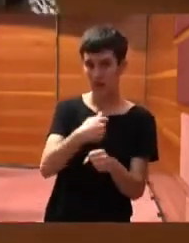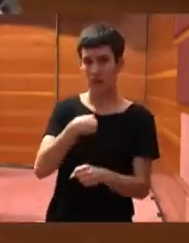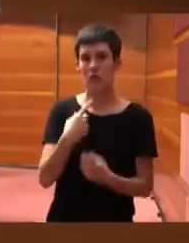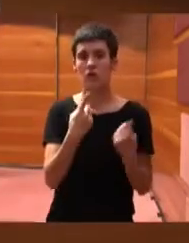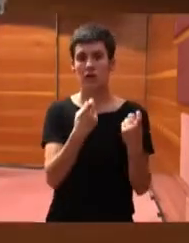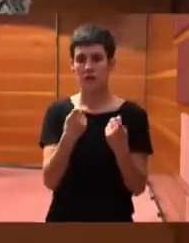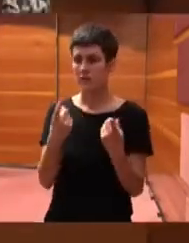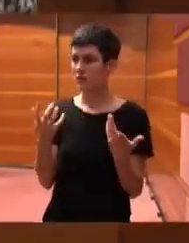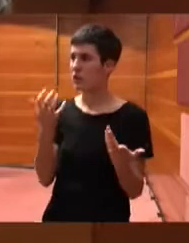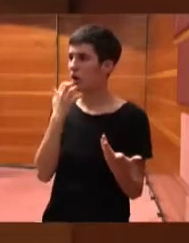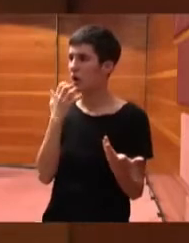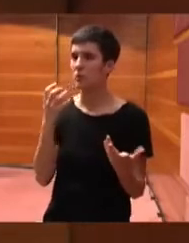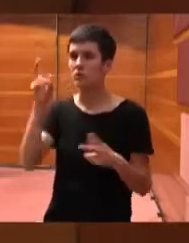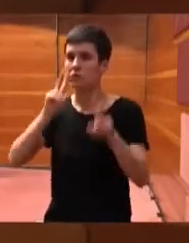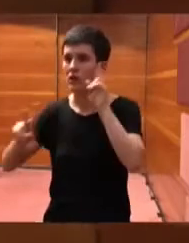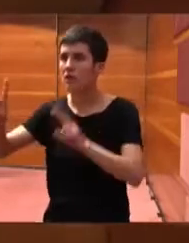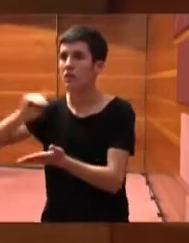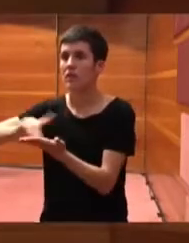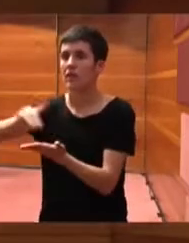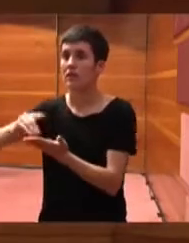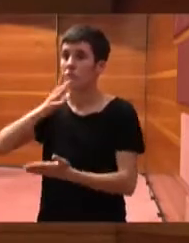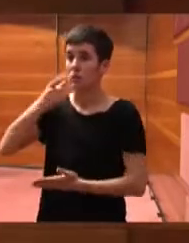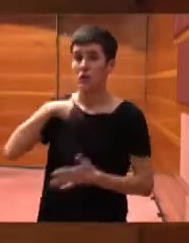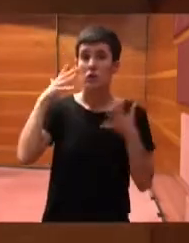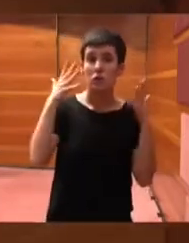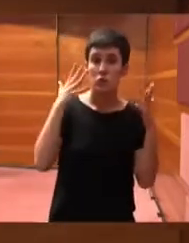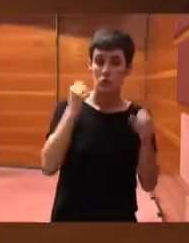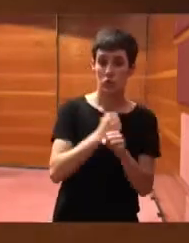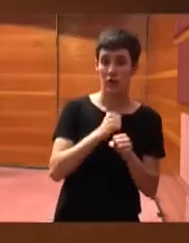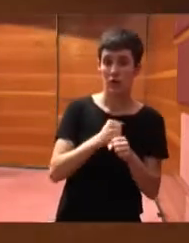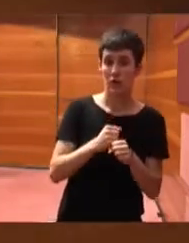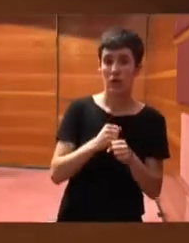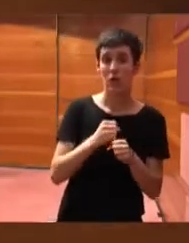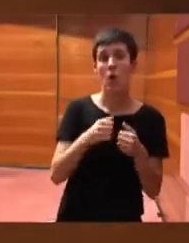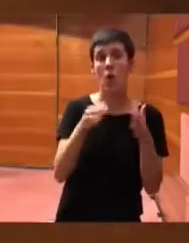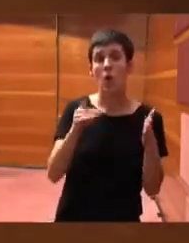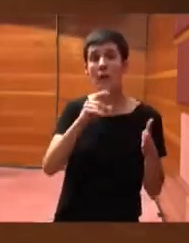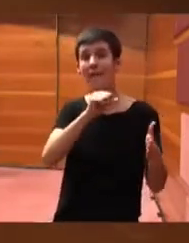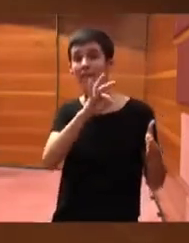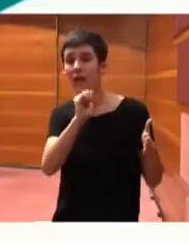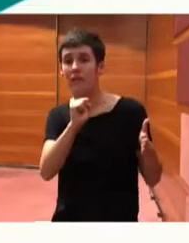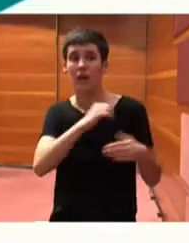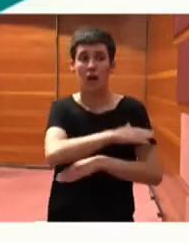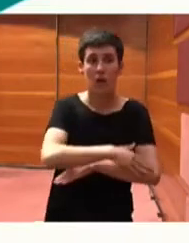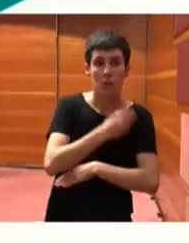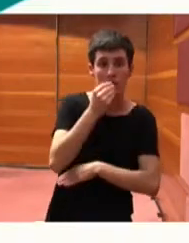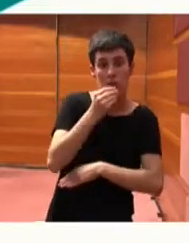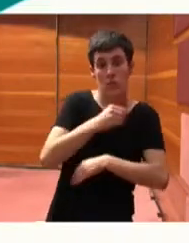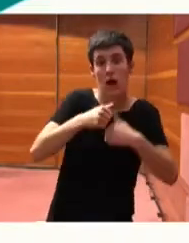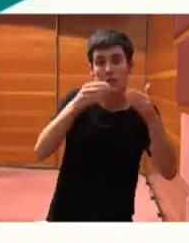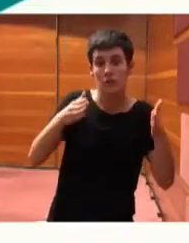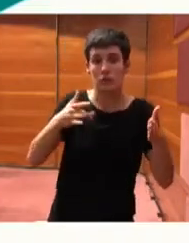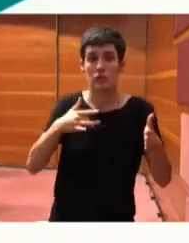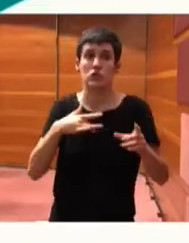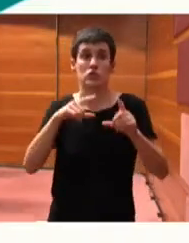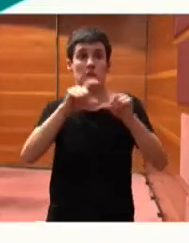tener ejemplos de visualizaciones de datos, porque como soy consultora en Open Data también y en Gobierno Abierto, etcétera, etcétera, cuando voy a las administraciones